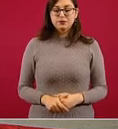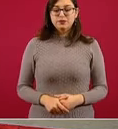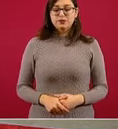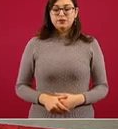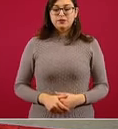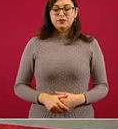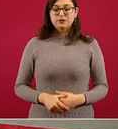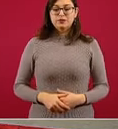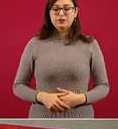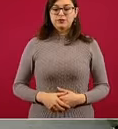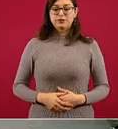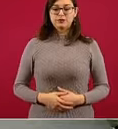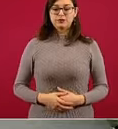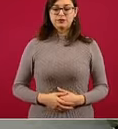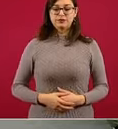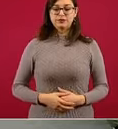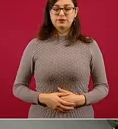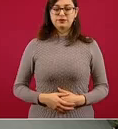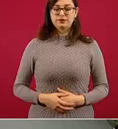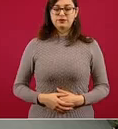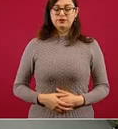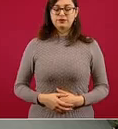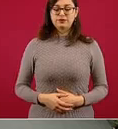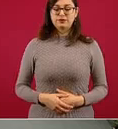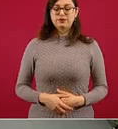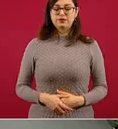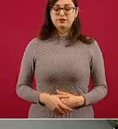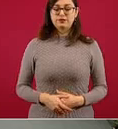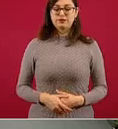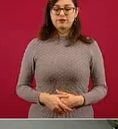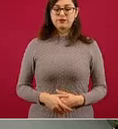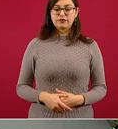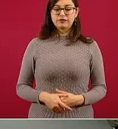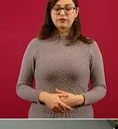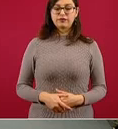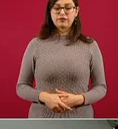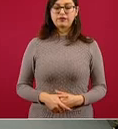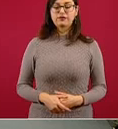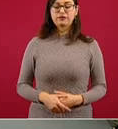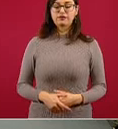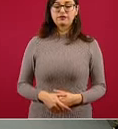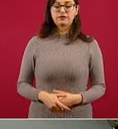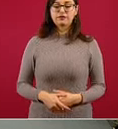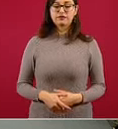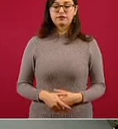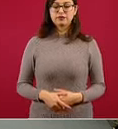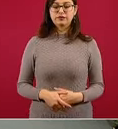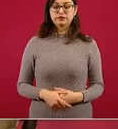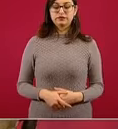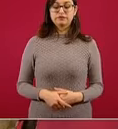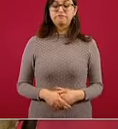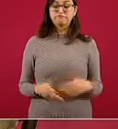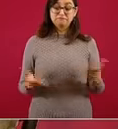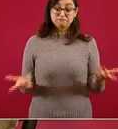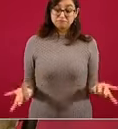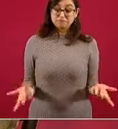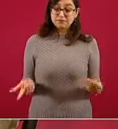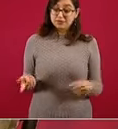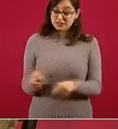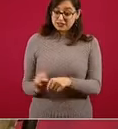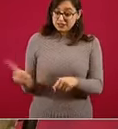Puntos aquí en la ciudad que sí tengan amplia disponibilidad o que puedan… Sí, no, se tiene identificado, pero lo mejor, como esto va